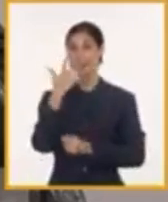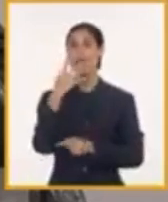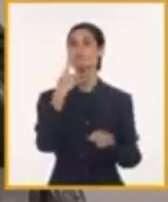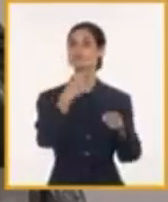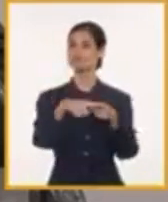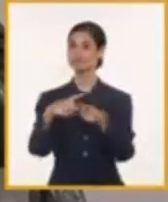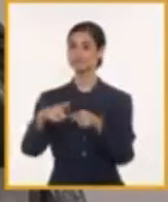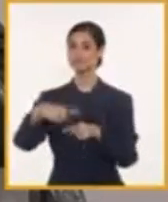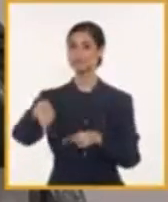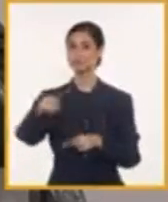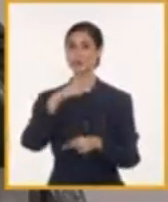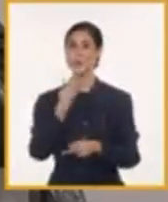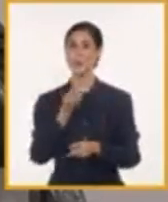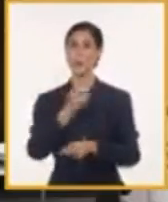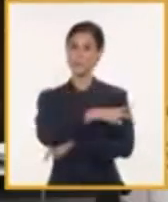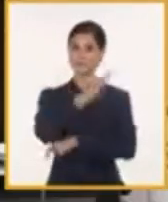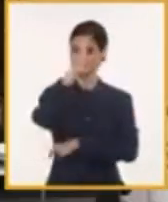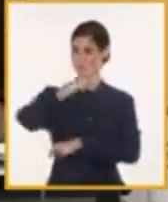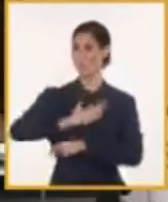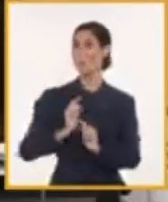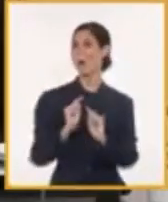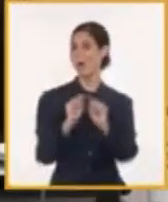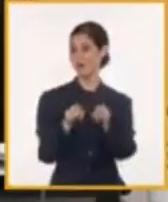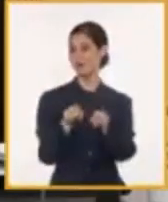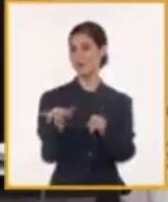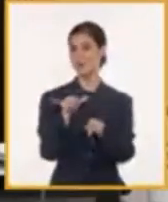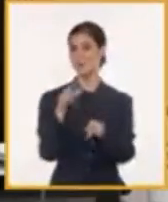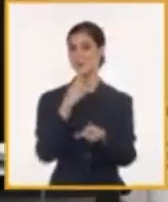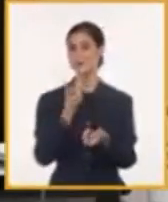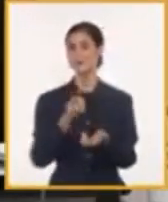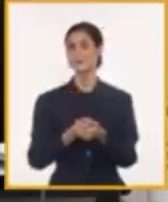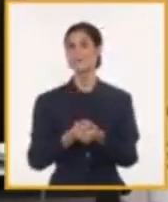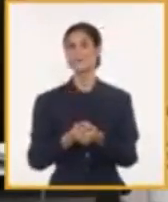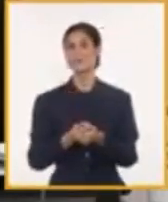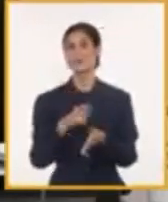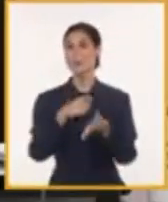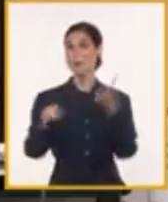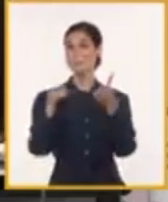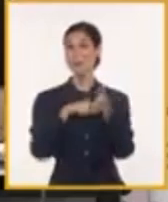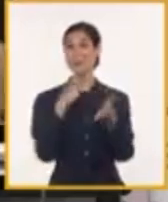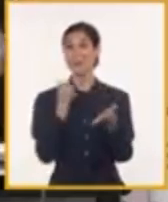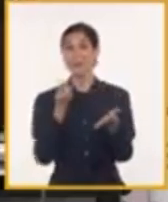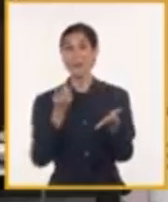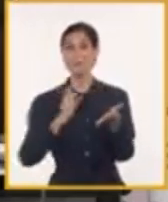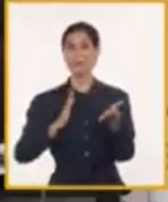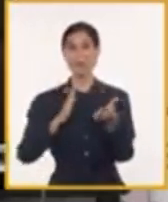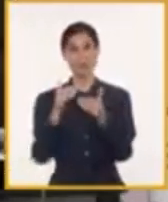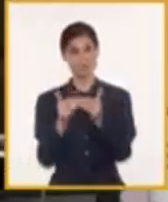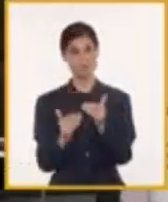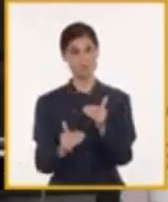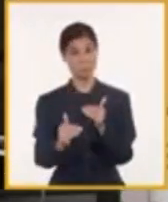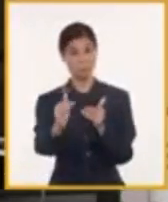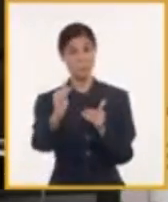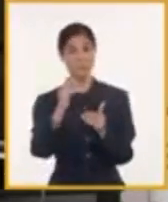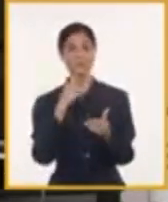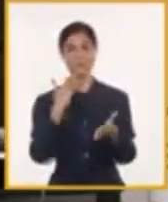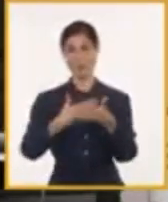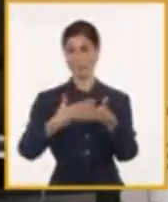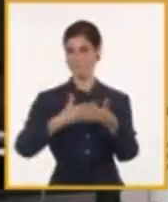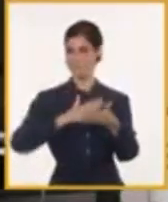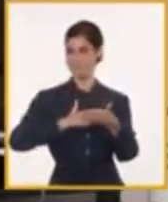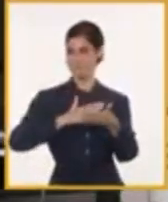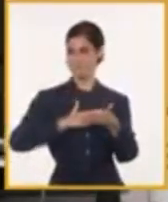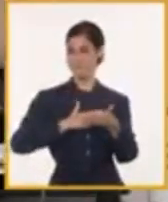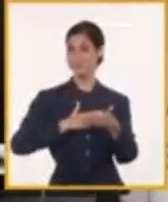necesitamos a el país. Eso es parte de los retos que tiene por delante el grupo empresarial, sobre todo para